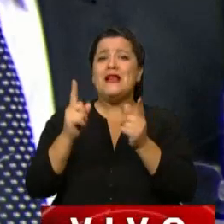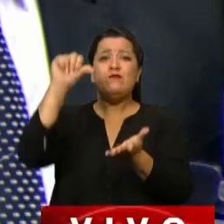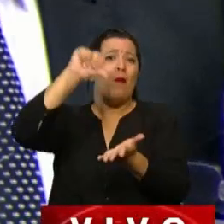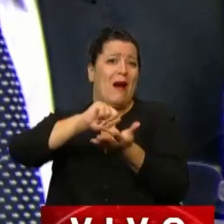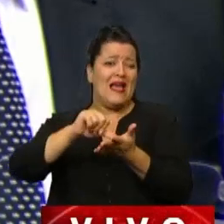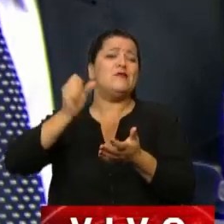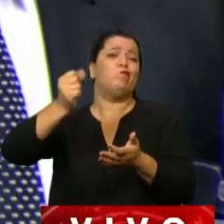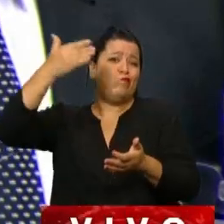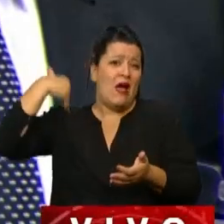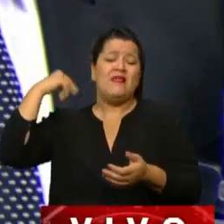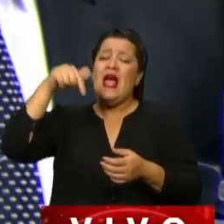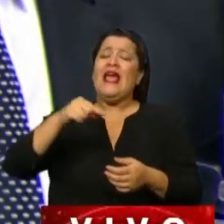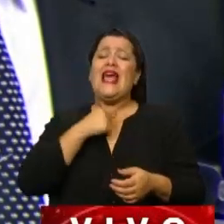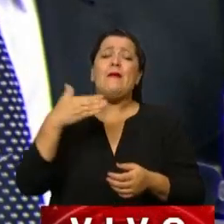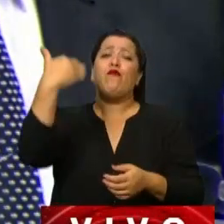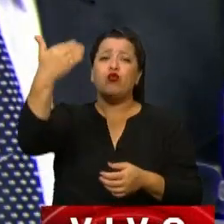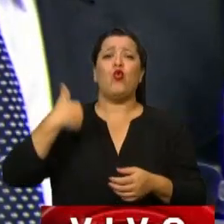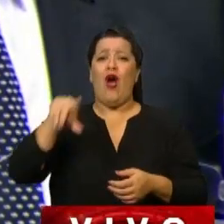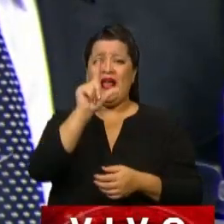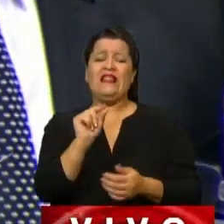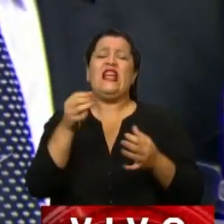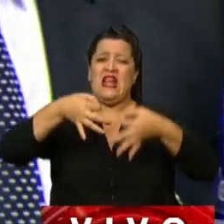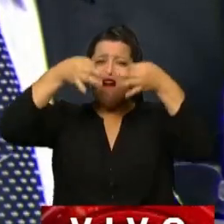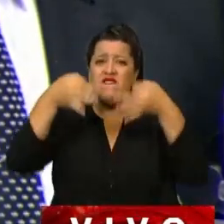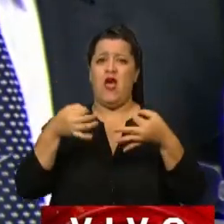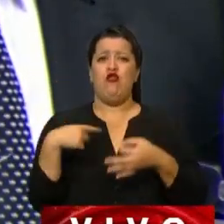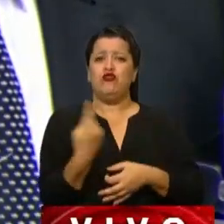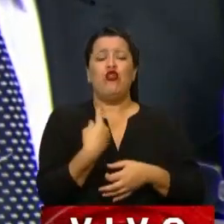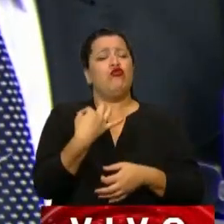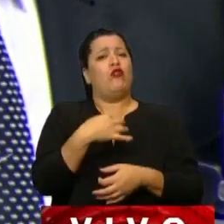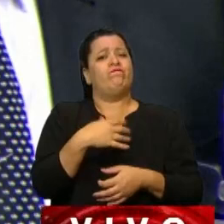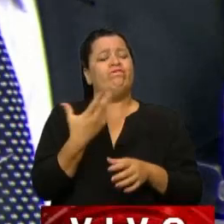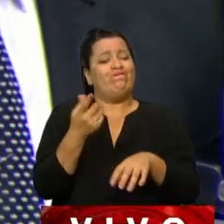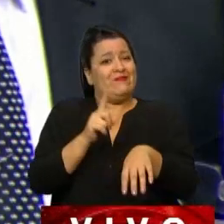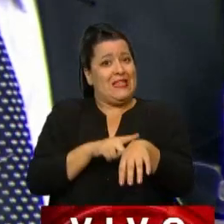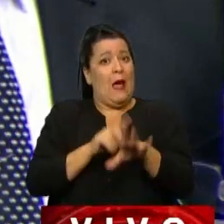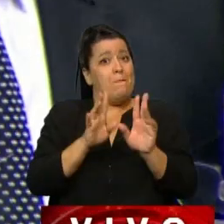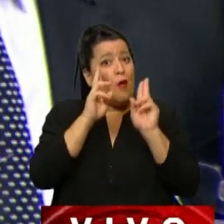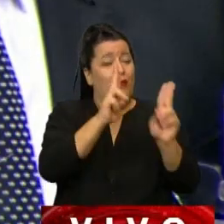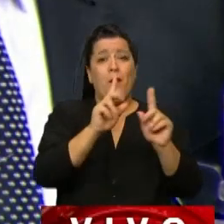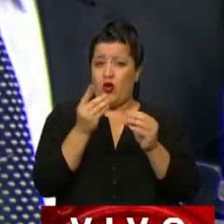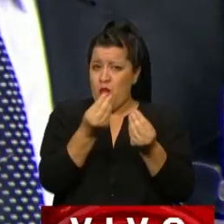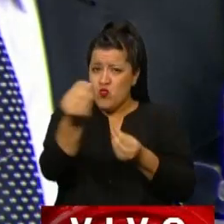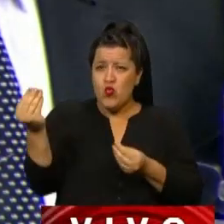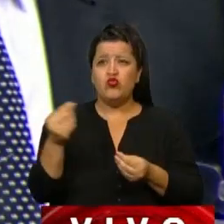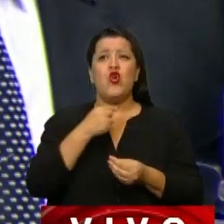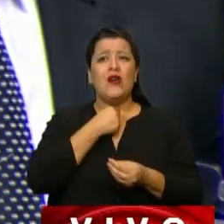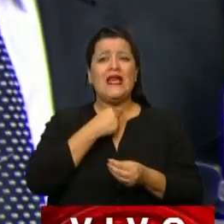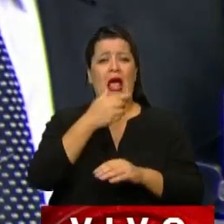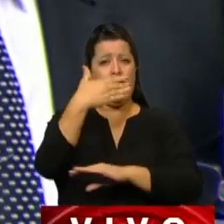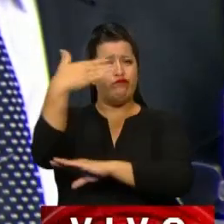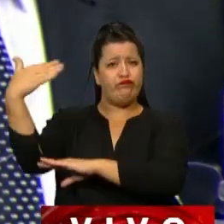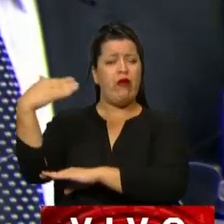y queremos que sea la Argentina. Presidente, honrando el tiempo, porque hay muchos que queremos